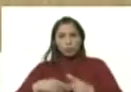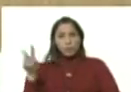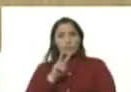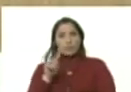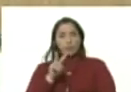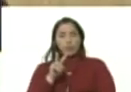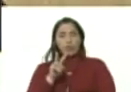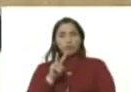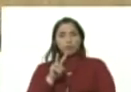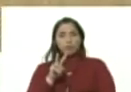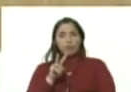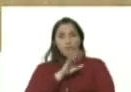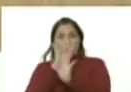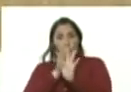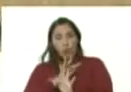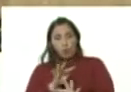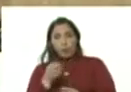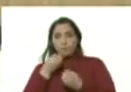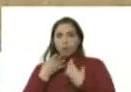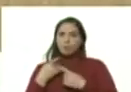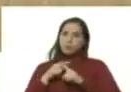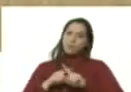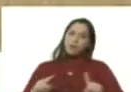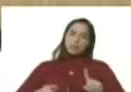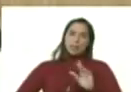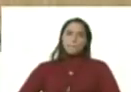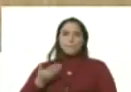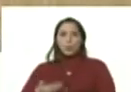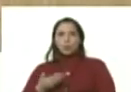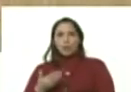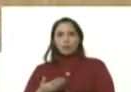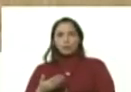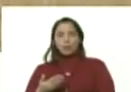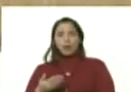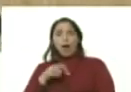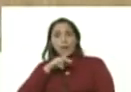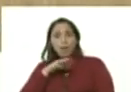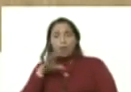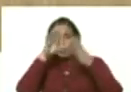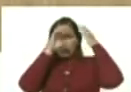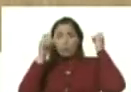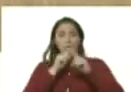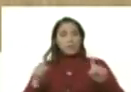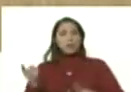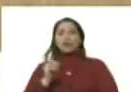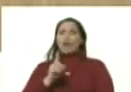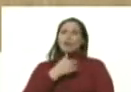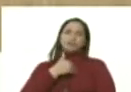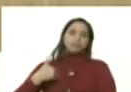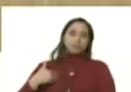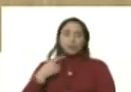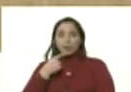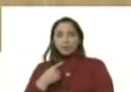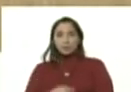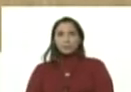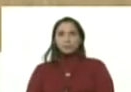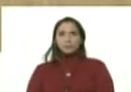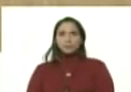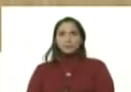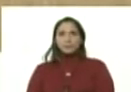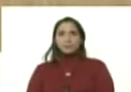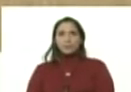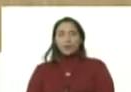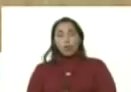Venezuela. De manera que, bueno, ahí es una diferencia fundamental, que la hemos hablado diplomáticamente, pero no quiere decir que el gobierno